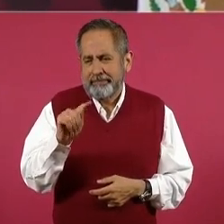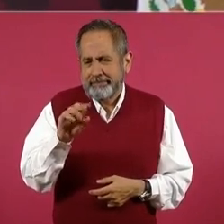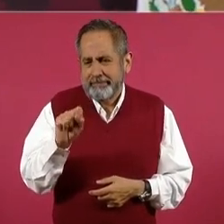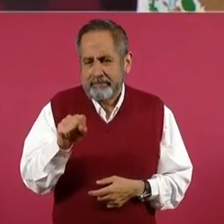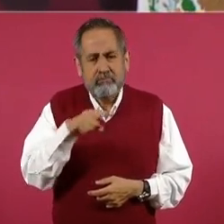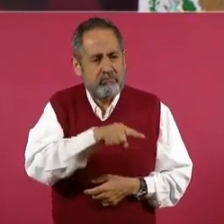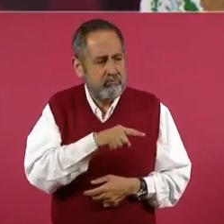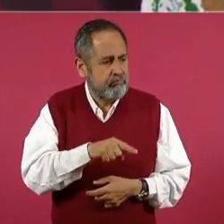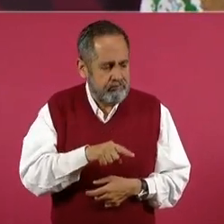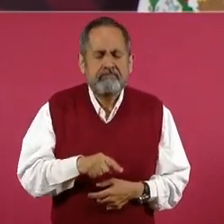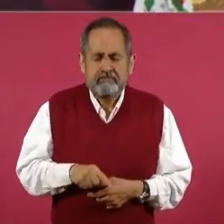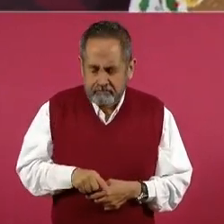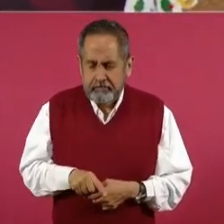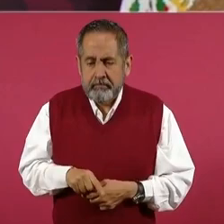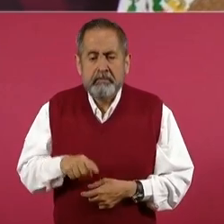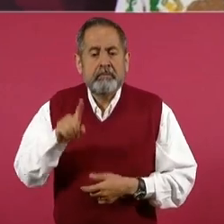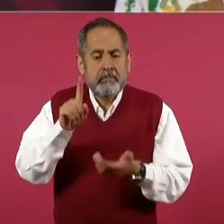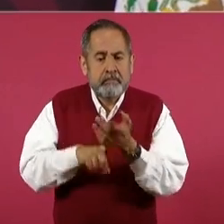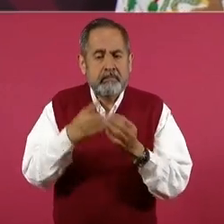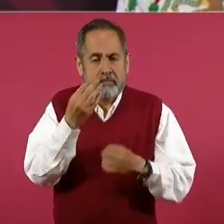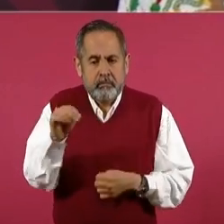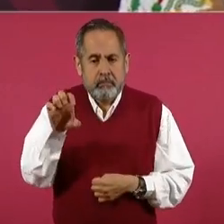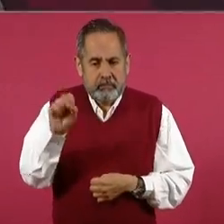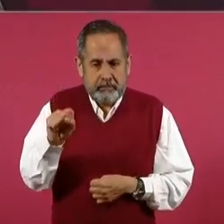nacionalizó en 1960